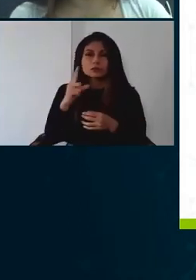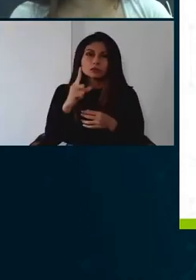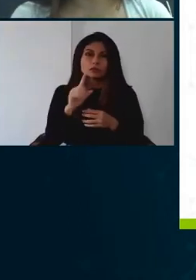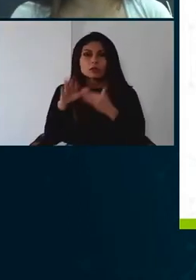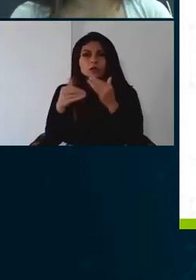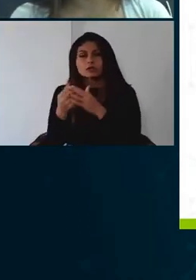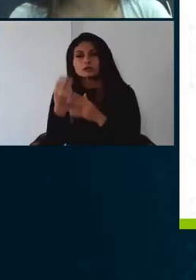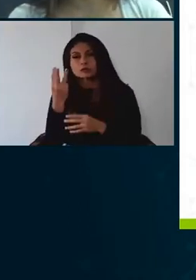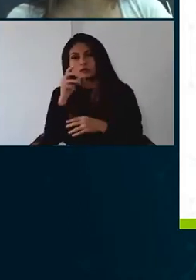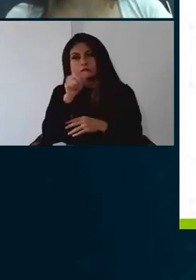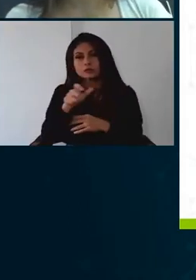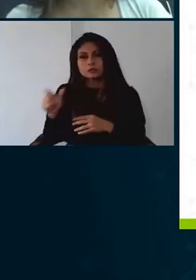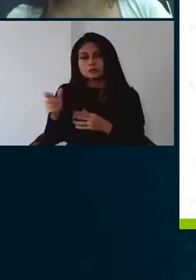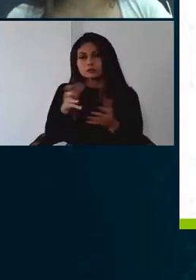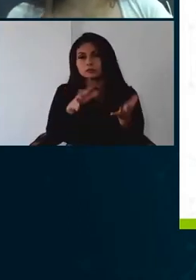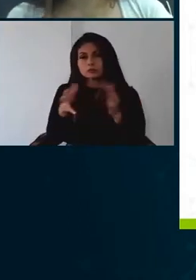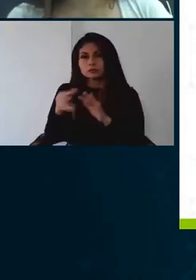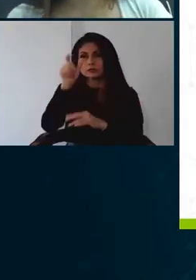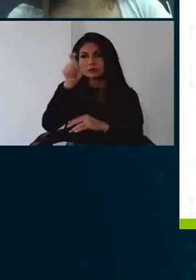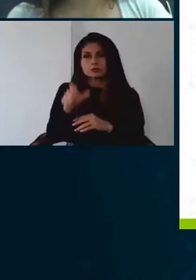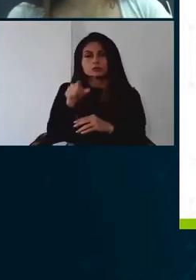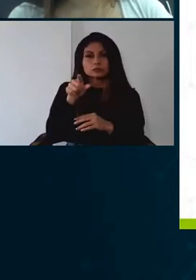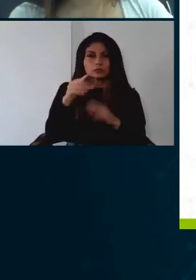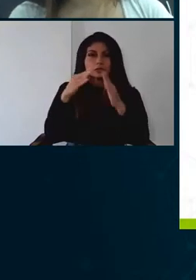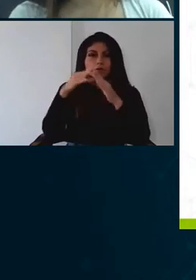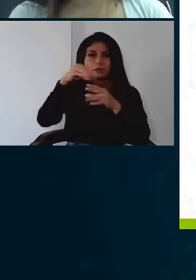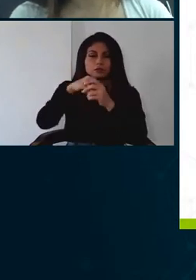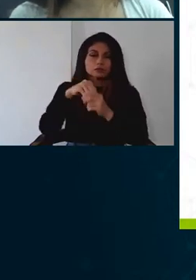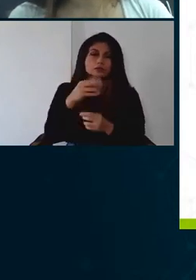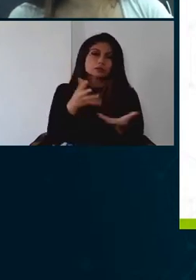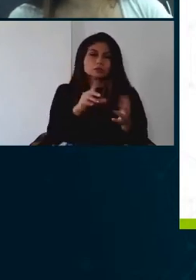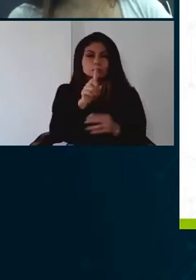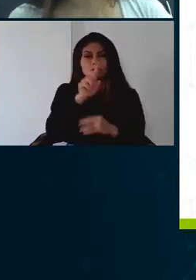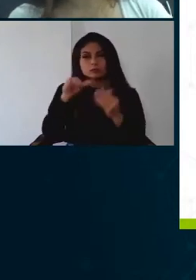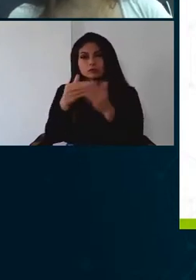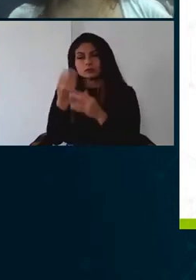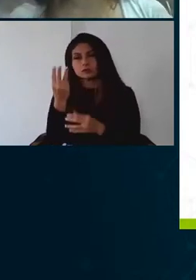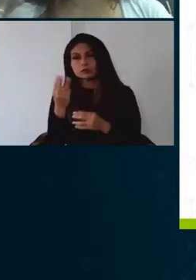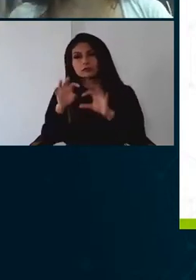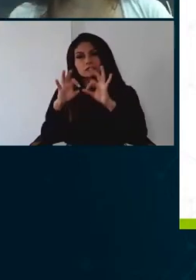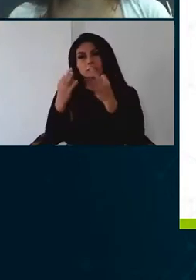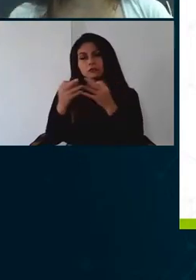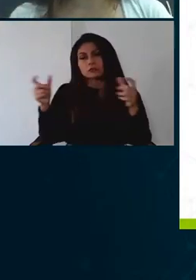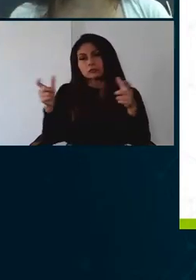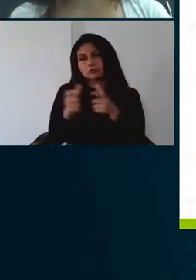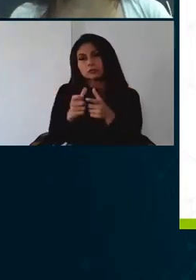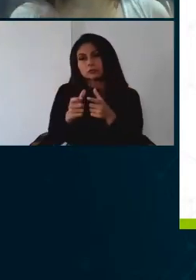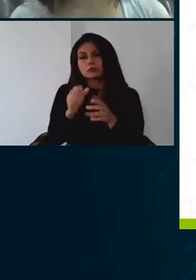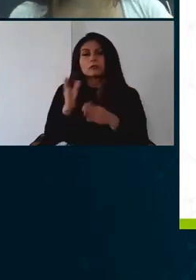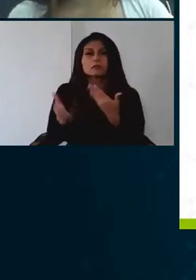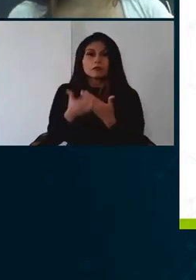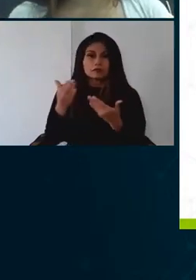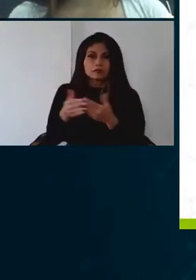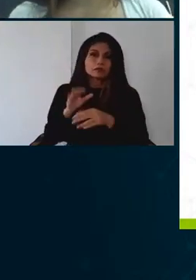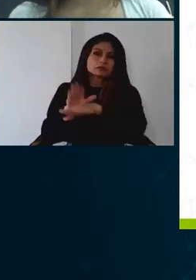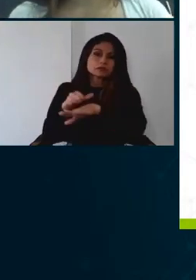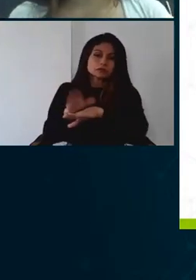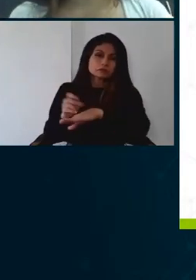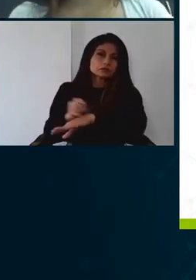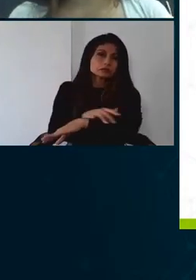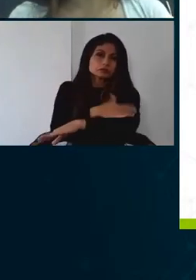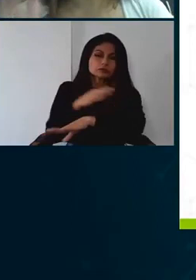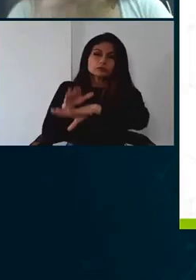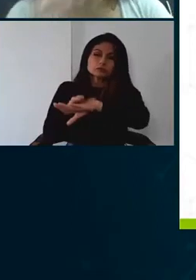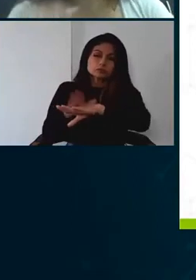lo pudimos ver, ¿cierto? Entonces, como les informamos, son familias pequeñas a las cuales podemos llegar mucho más fácil,